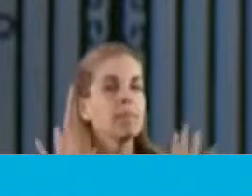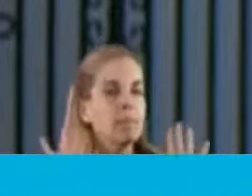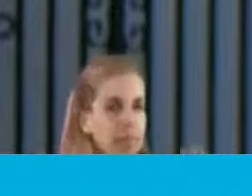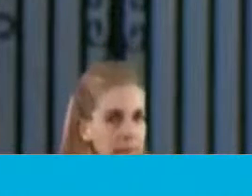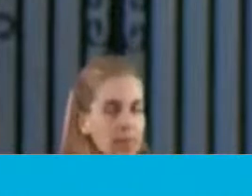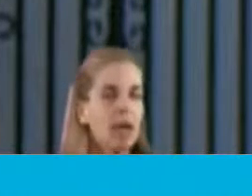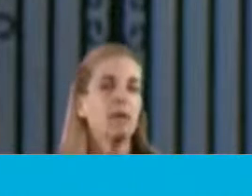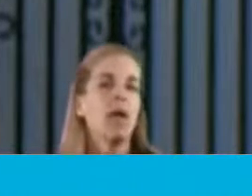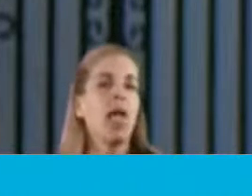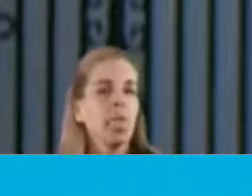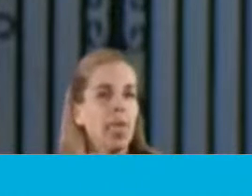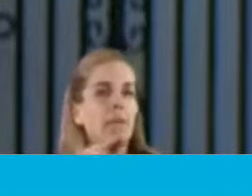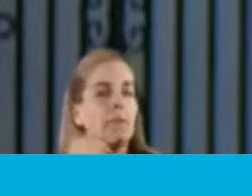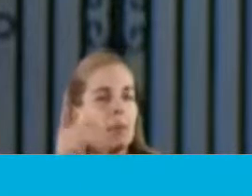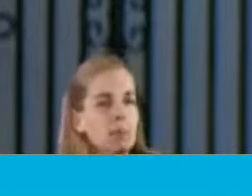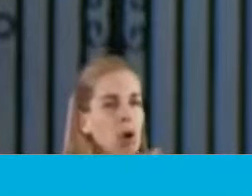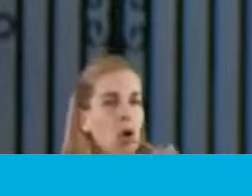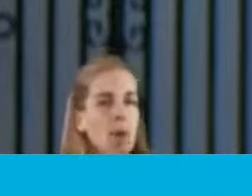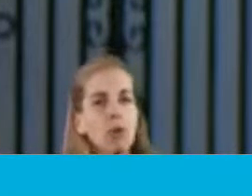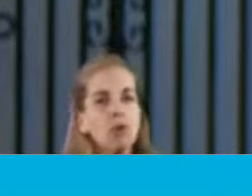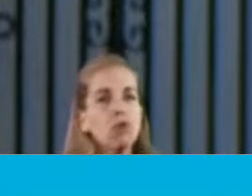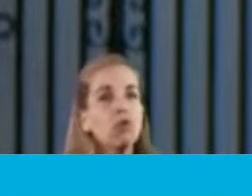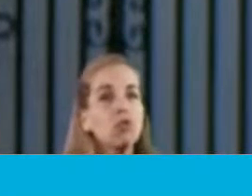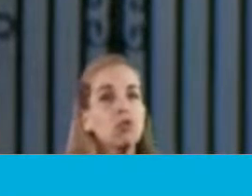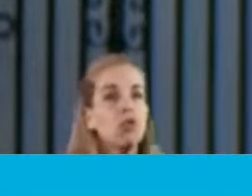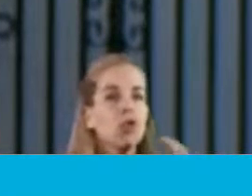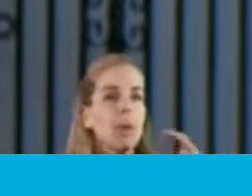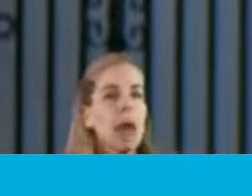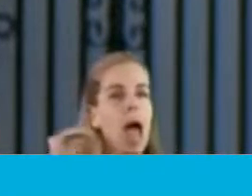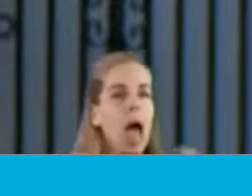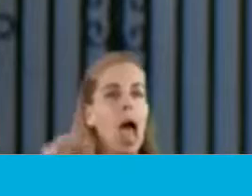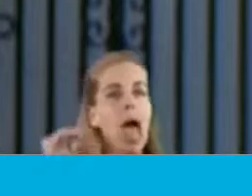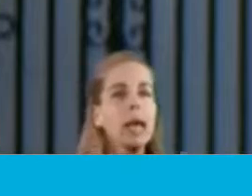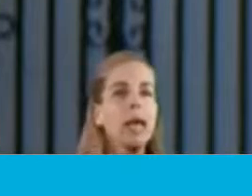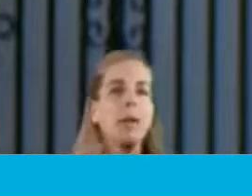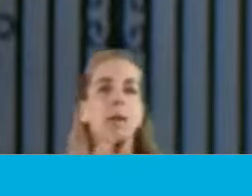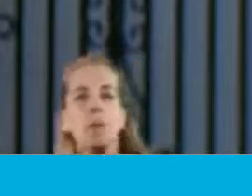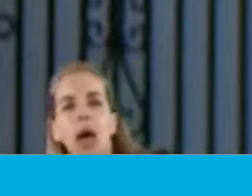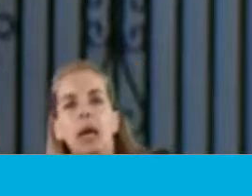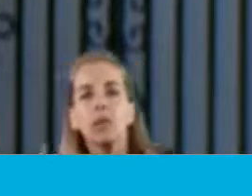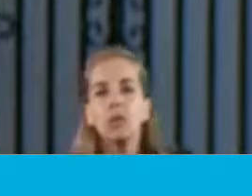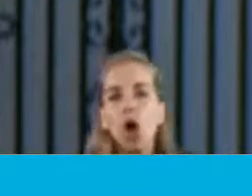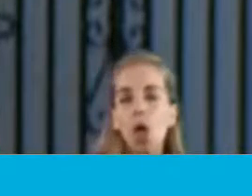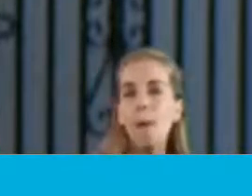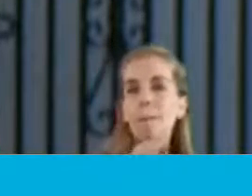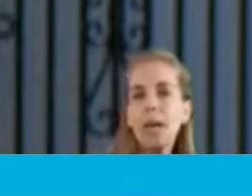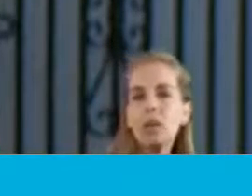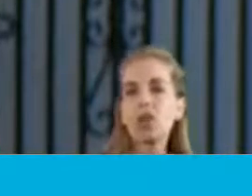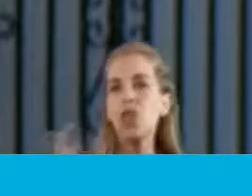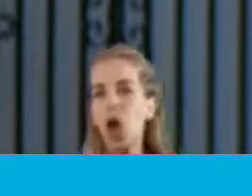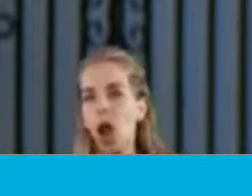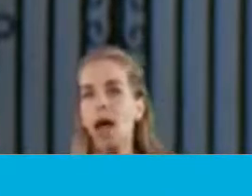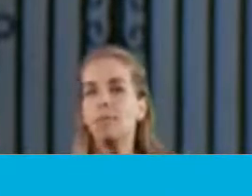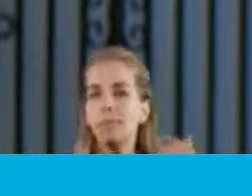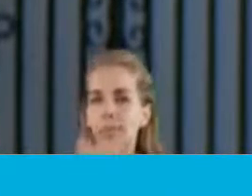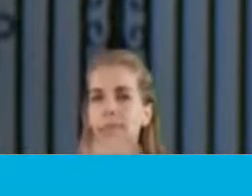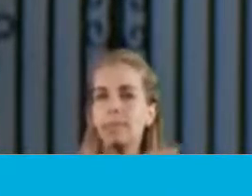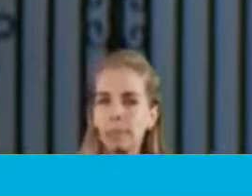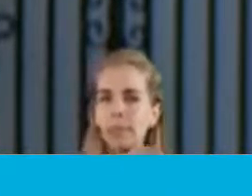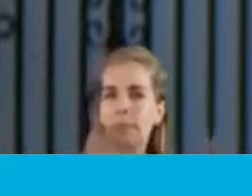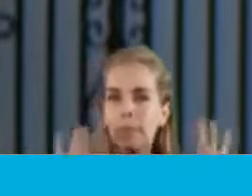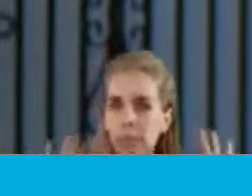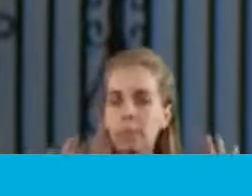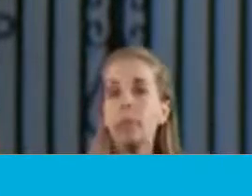el camino hacia el equilibrio fiscal. Debemos estabilizar la moneda. El crecimiento demanda divisas que